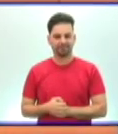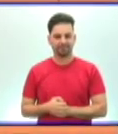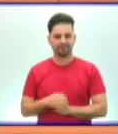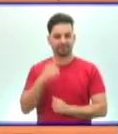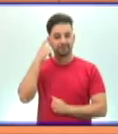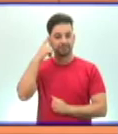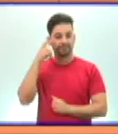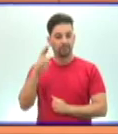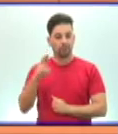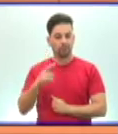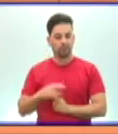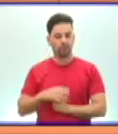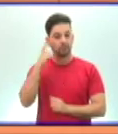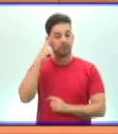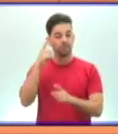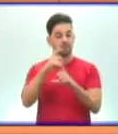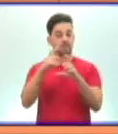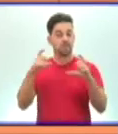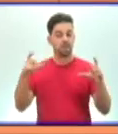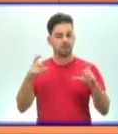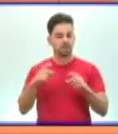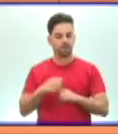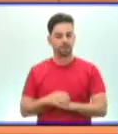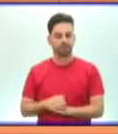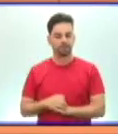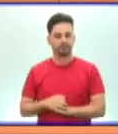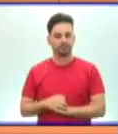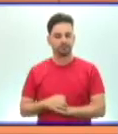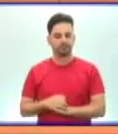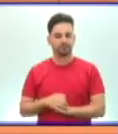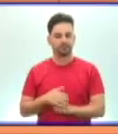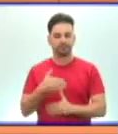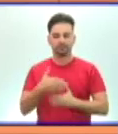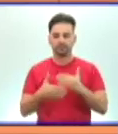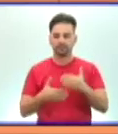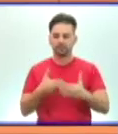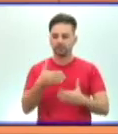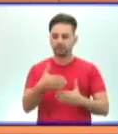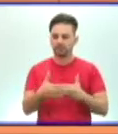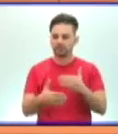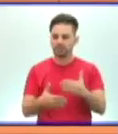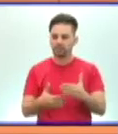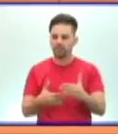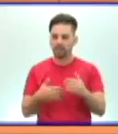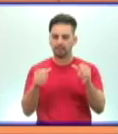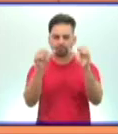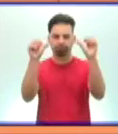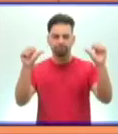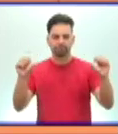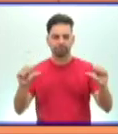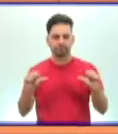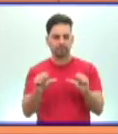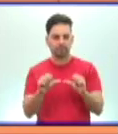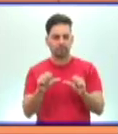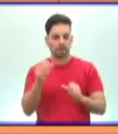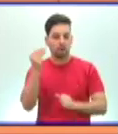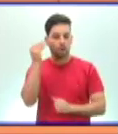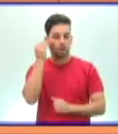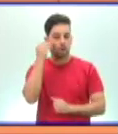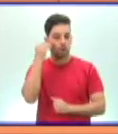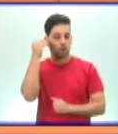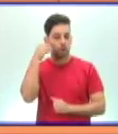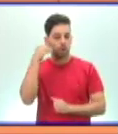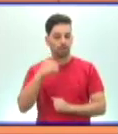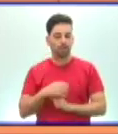Recordemos entonces que ciencia es sistema de conocimientos, pero son el sistema de conocimientos